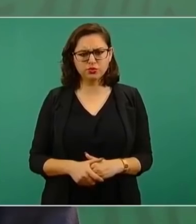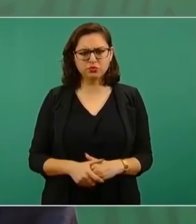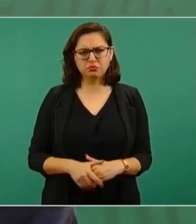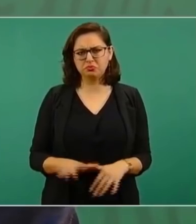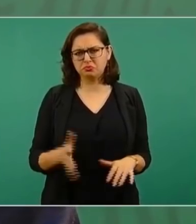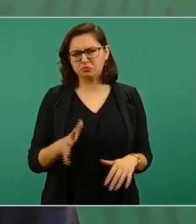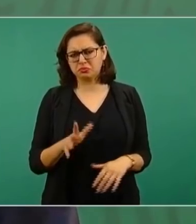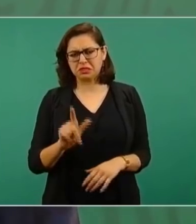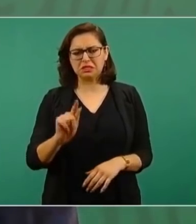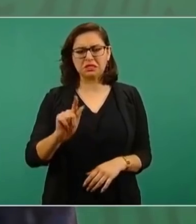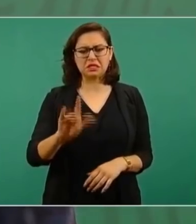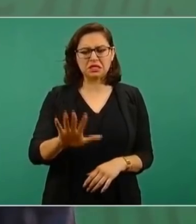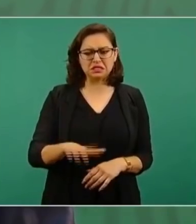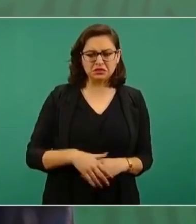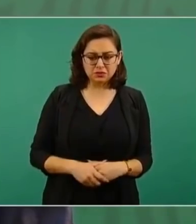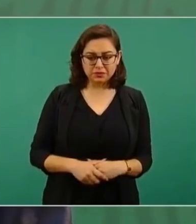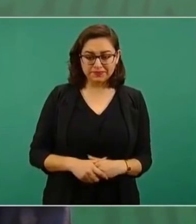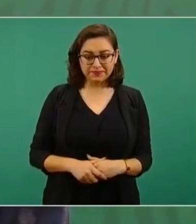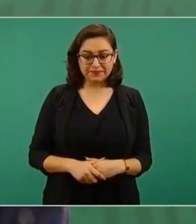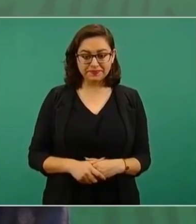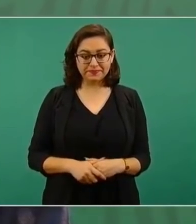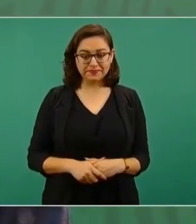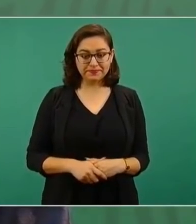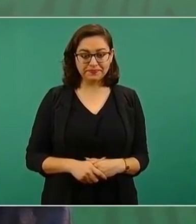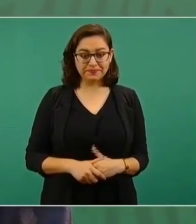Como 75.